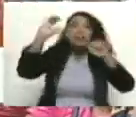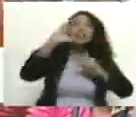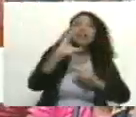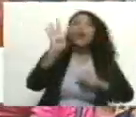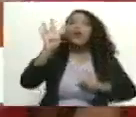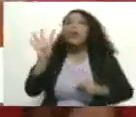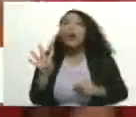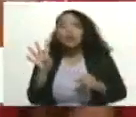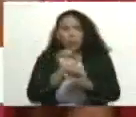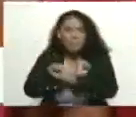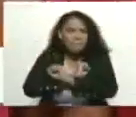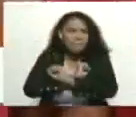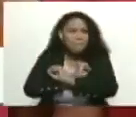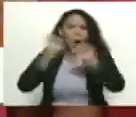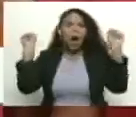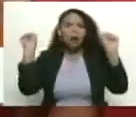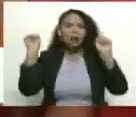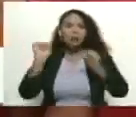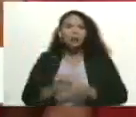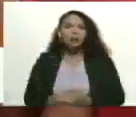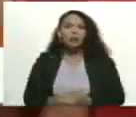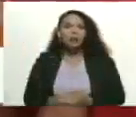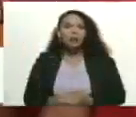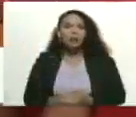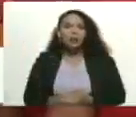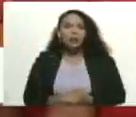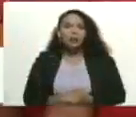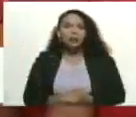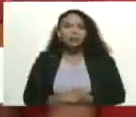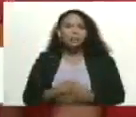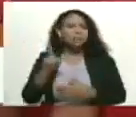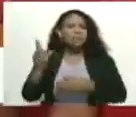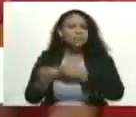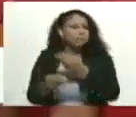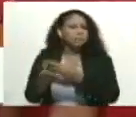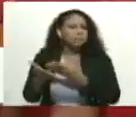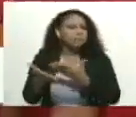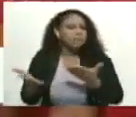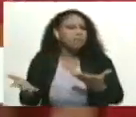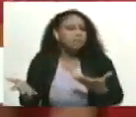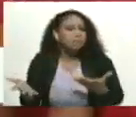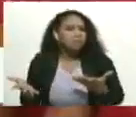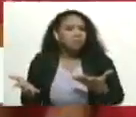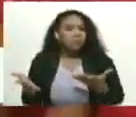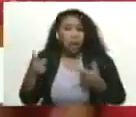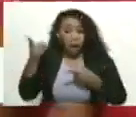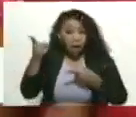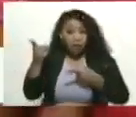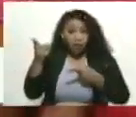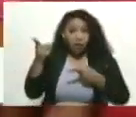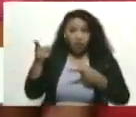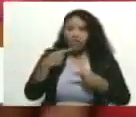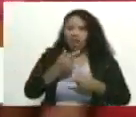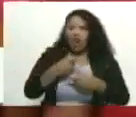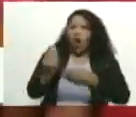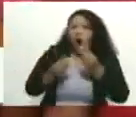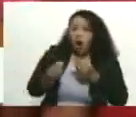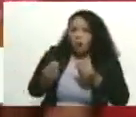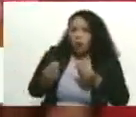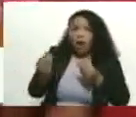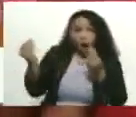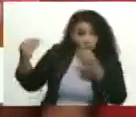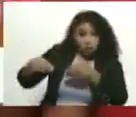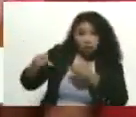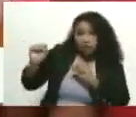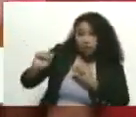explosivo C4. ¿Y qué hicieron ellos? ¿Condenaron ese hecho? No. ¿Por qué no lo condenaron?